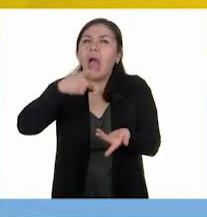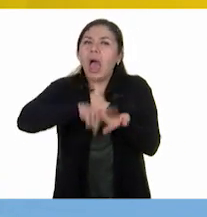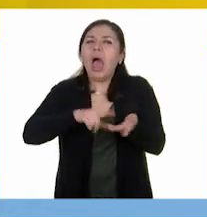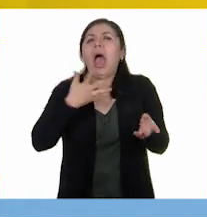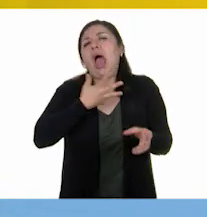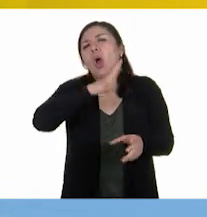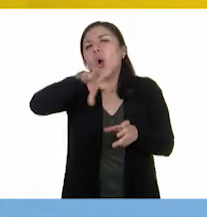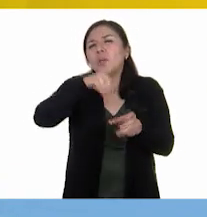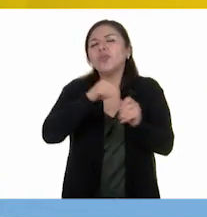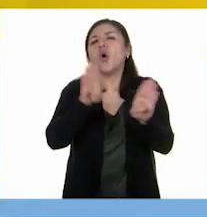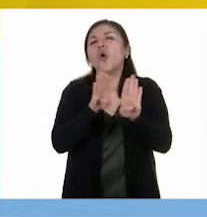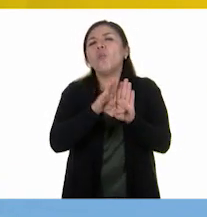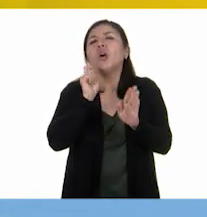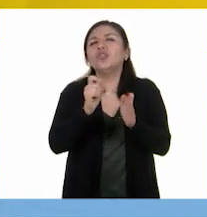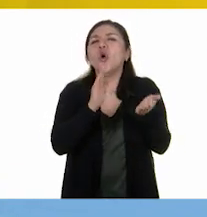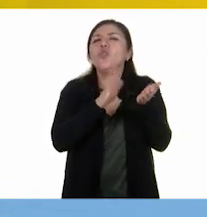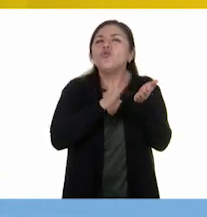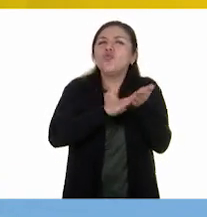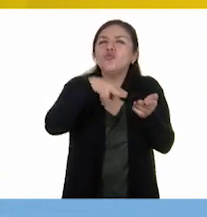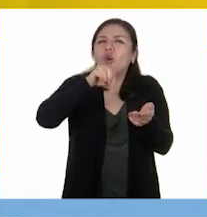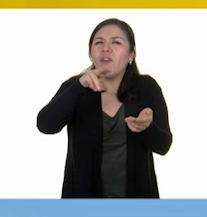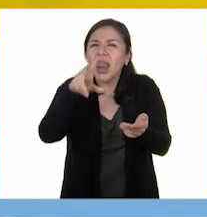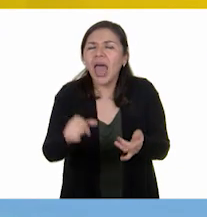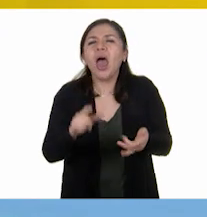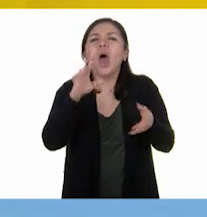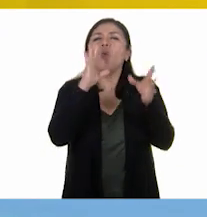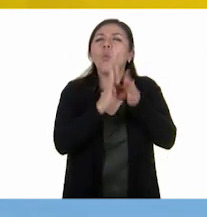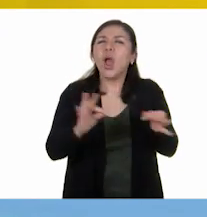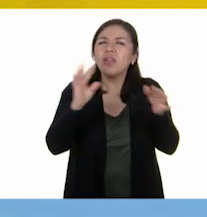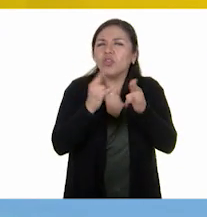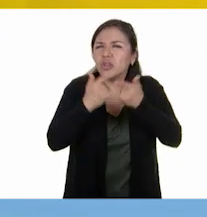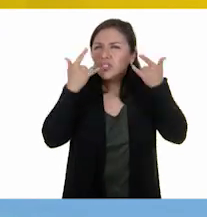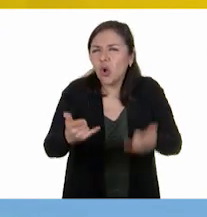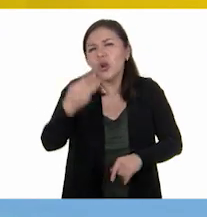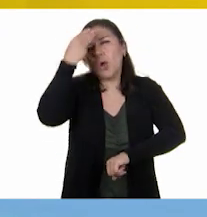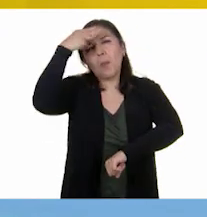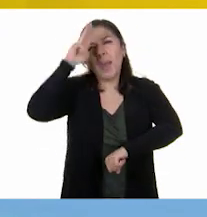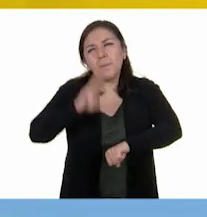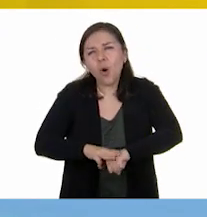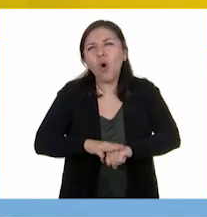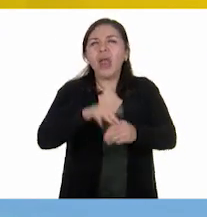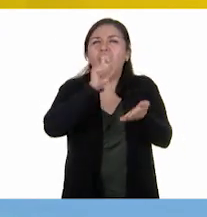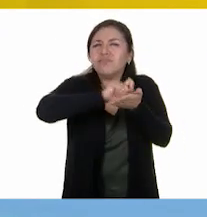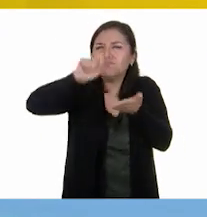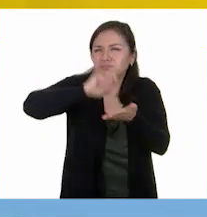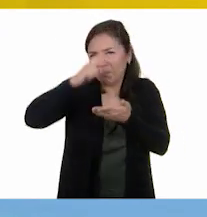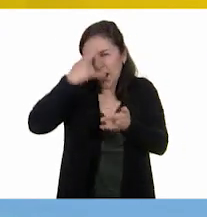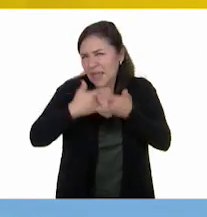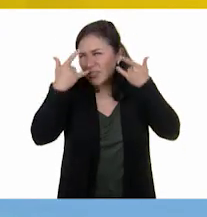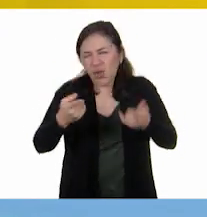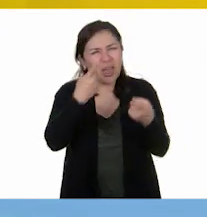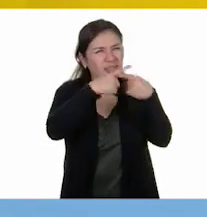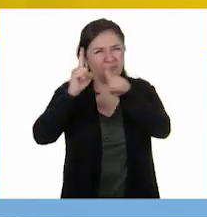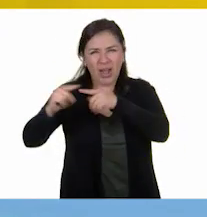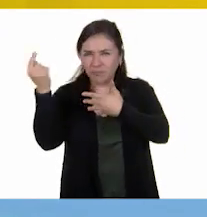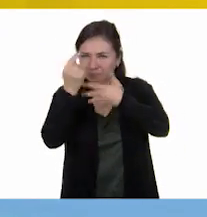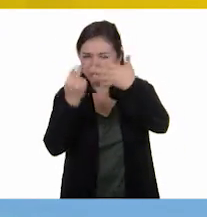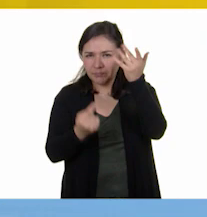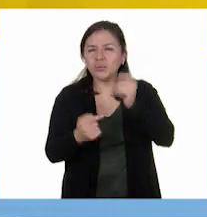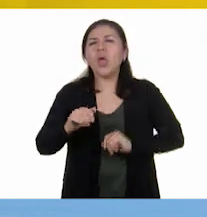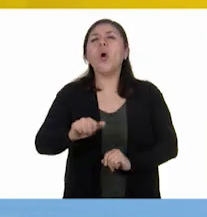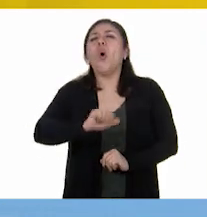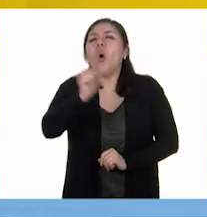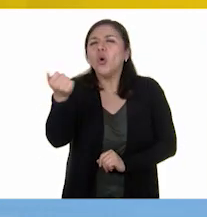tales como la novela, el cuento histórico, las memorias, los textos historiográficos, etc. ¿Qué